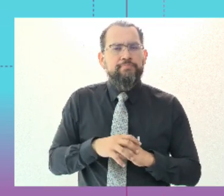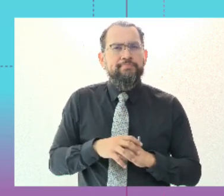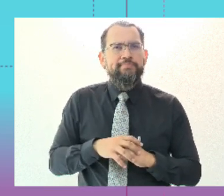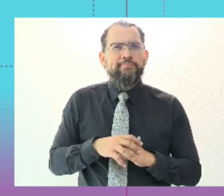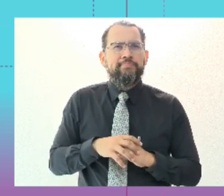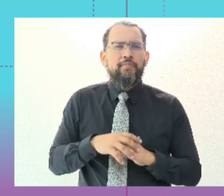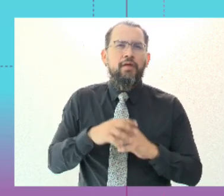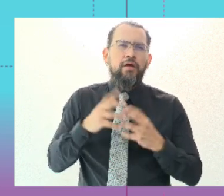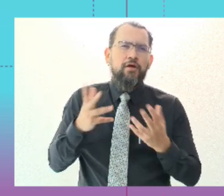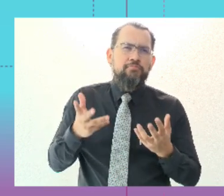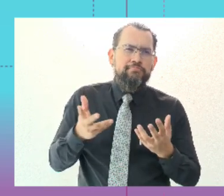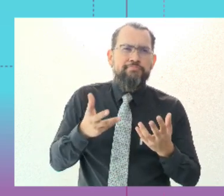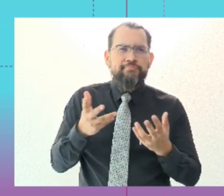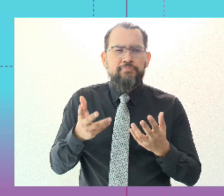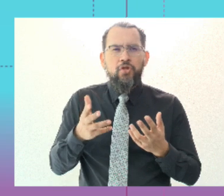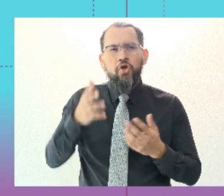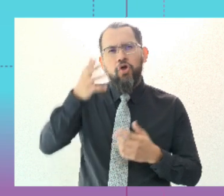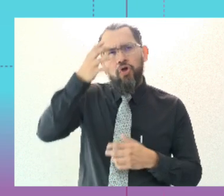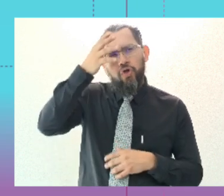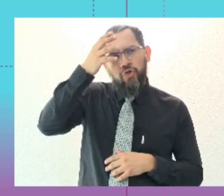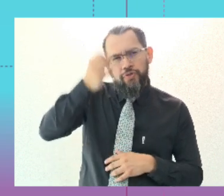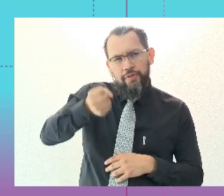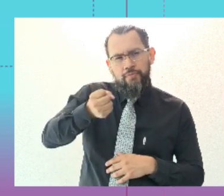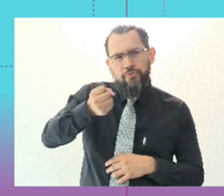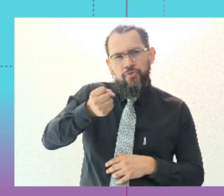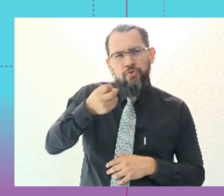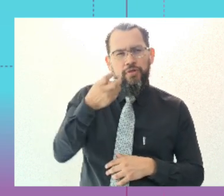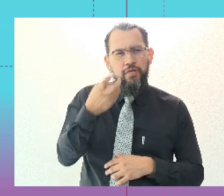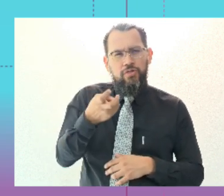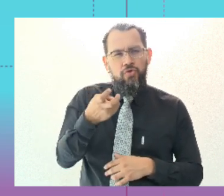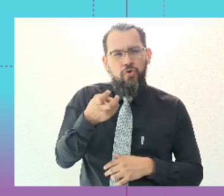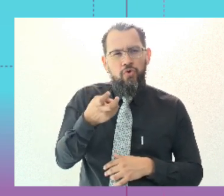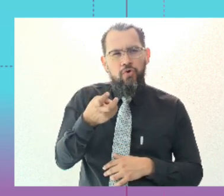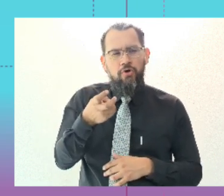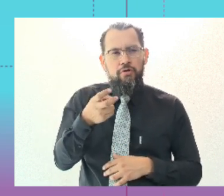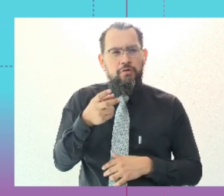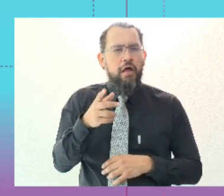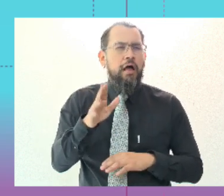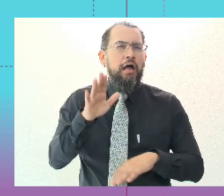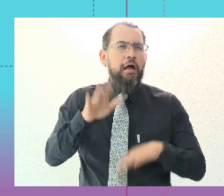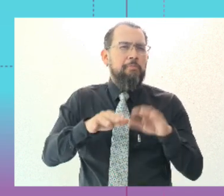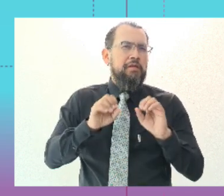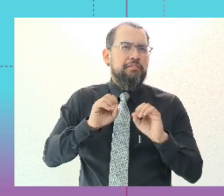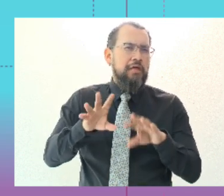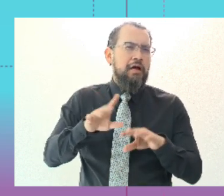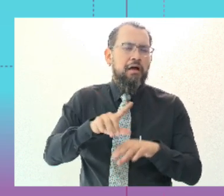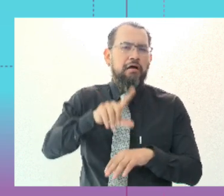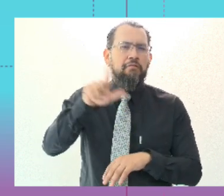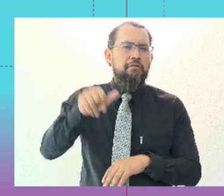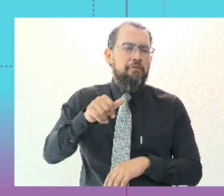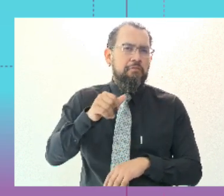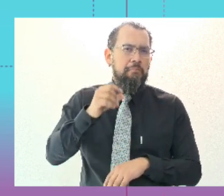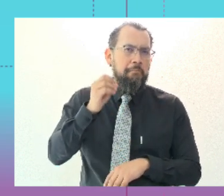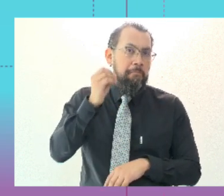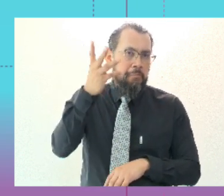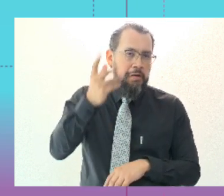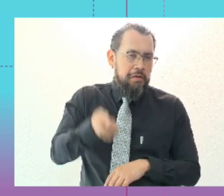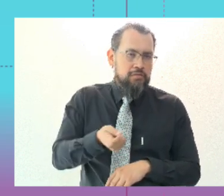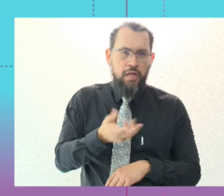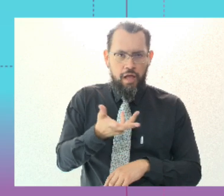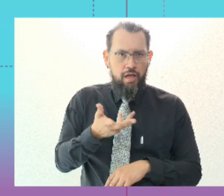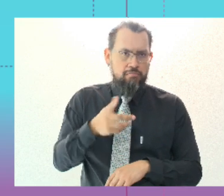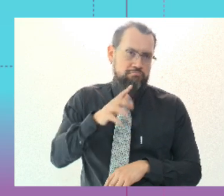Son tal vez conceptos que, si no aterrizamos, pues quedan en la mera teoría. Y yo creo que el país ha